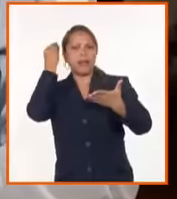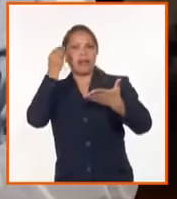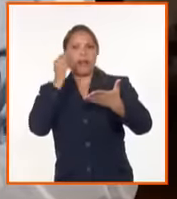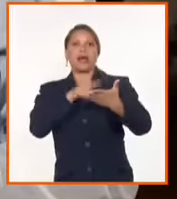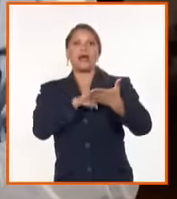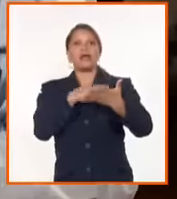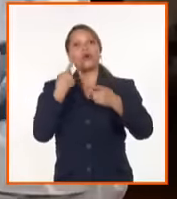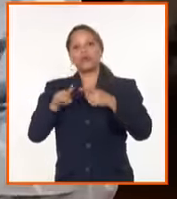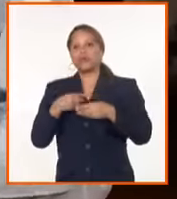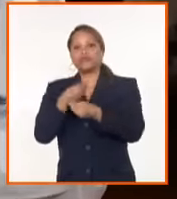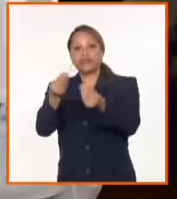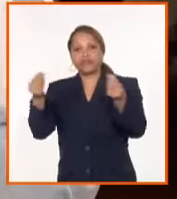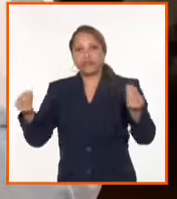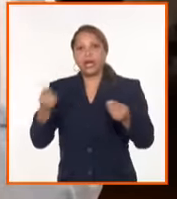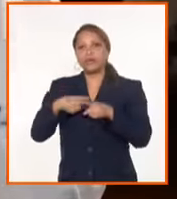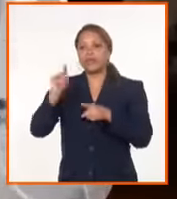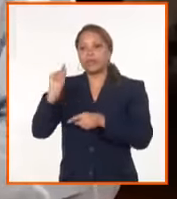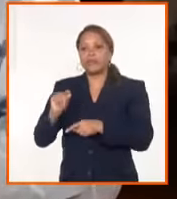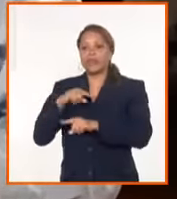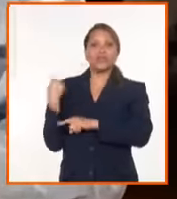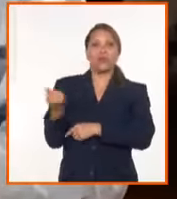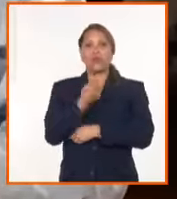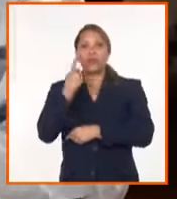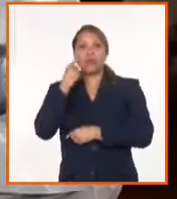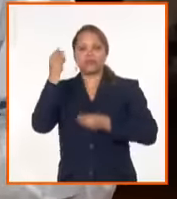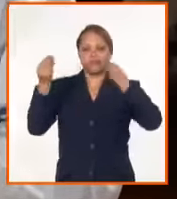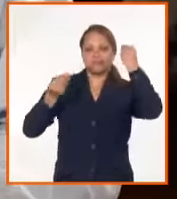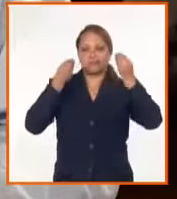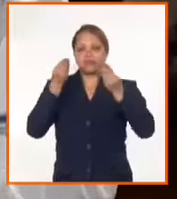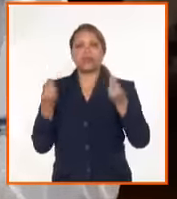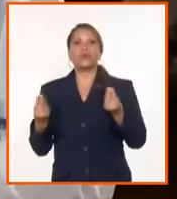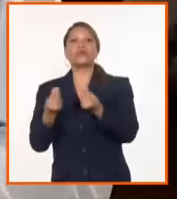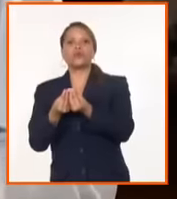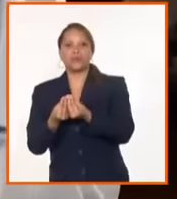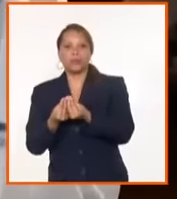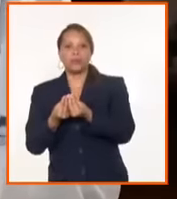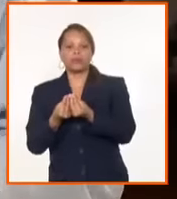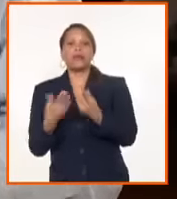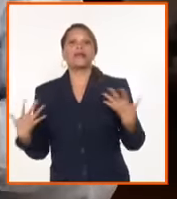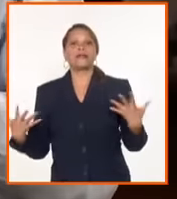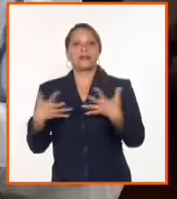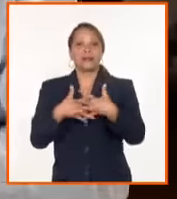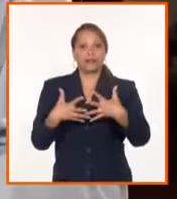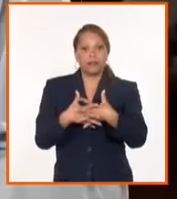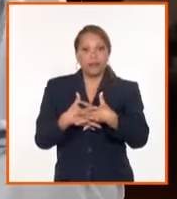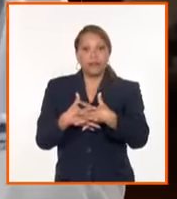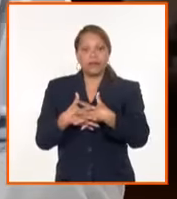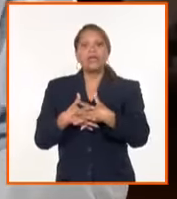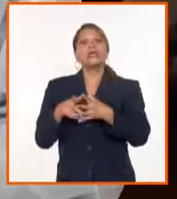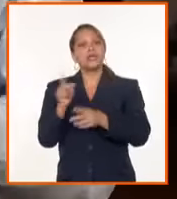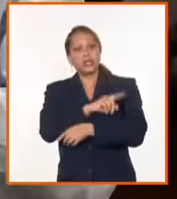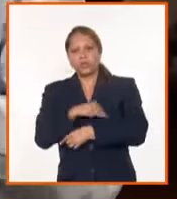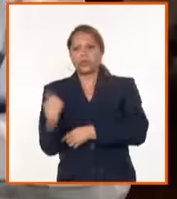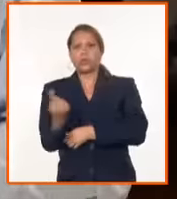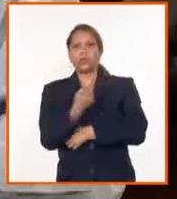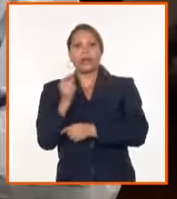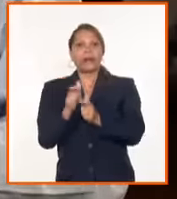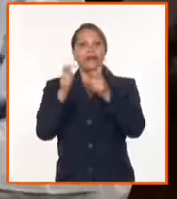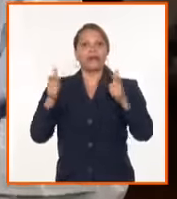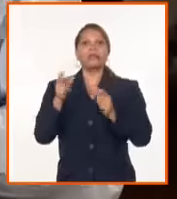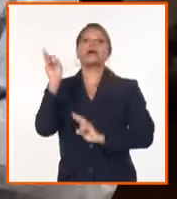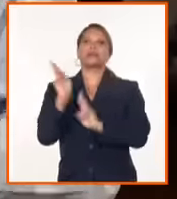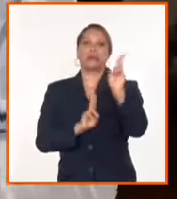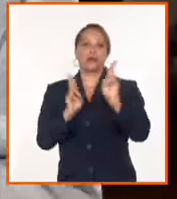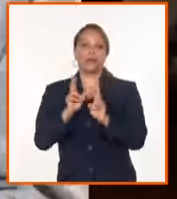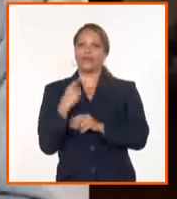a otras personas. Y no negamos nada de eso, incluso en la mayoría de las cosas coincidimos. Lo que pasa que muchas